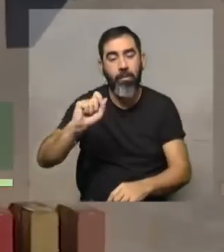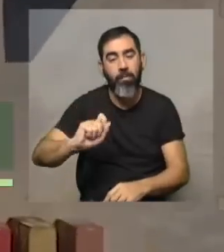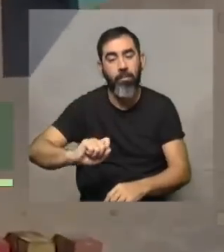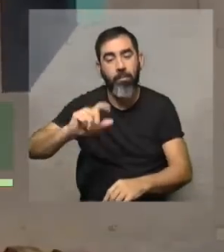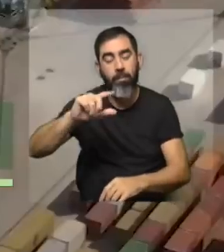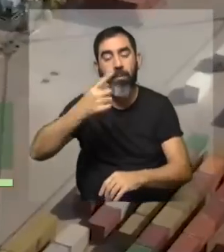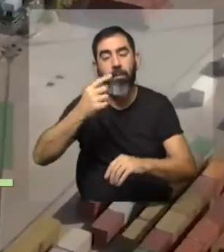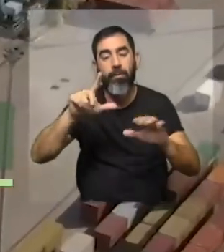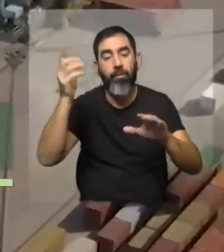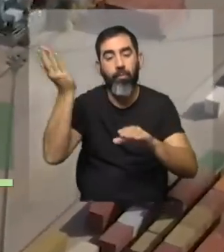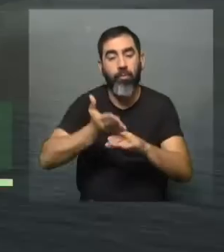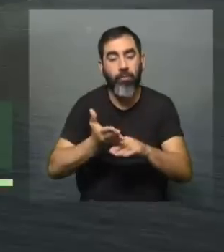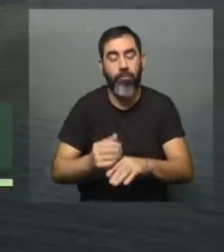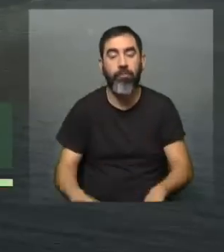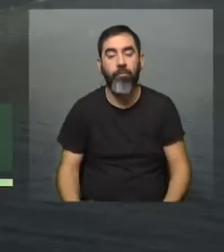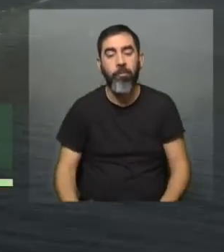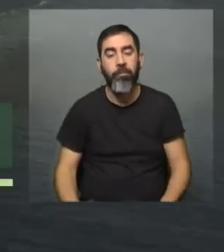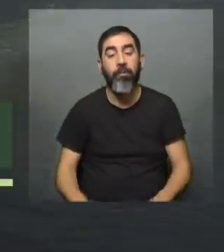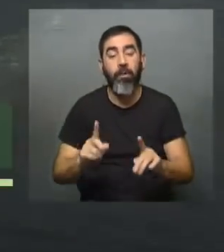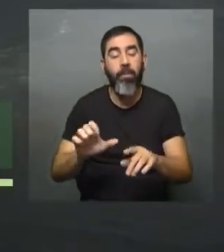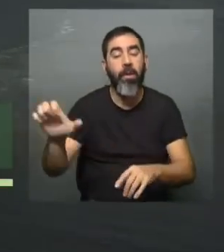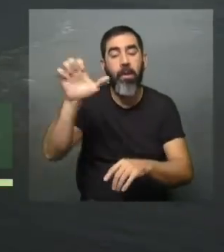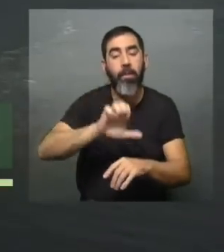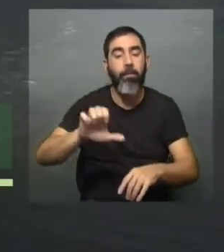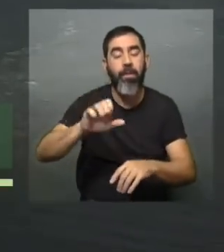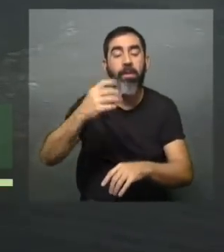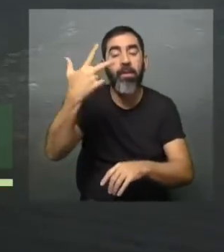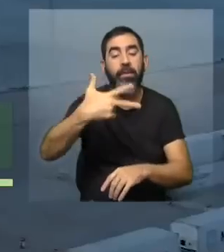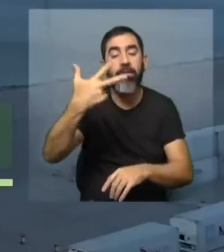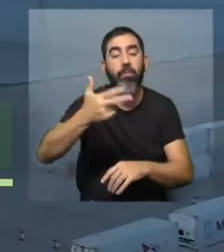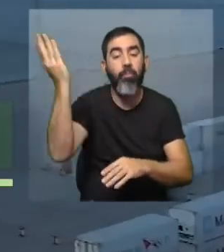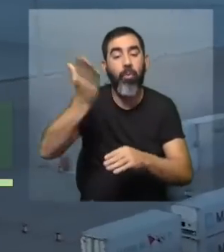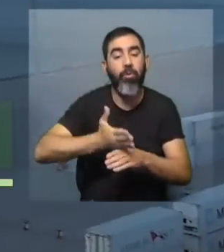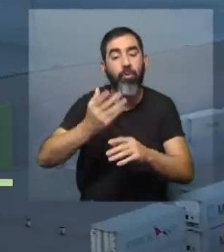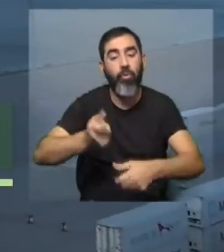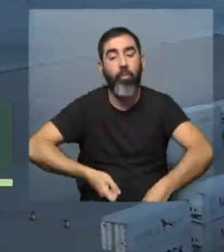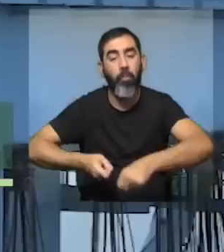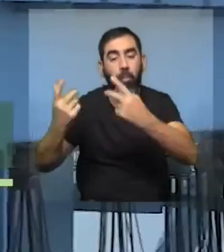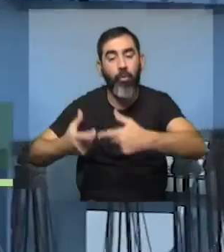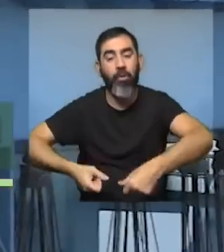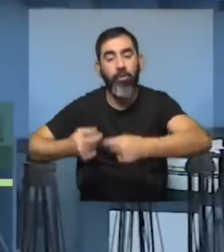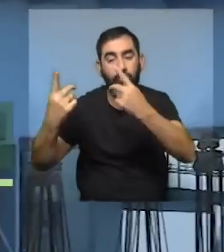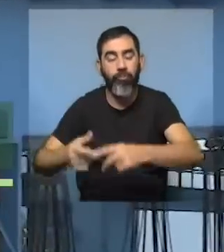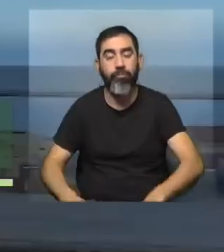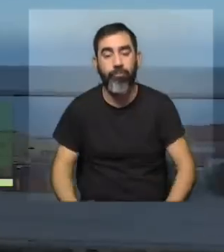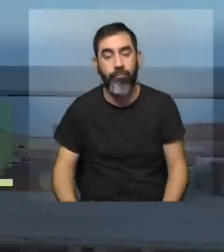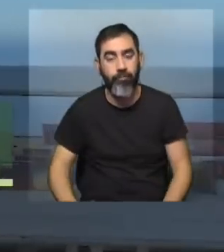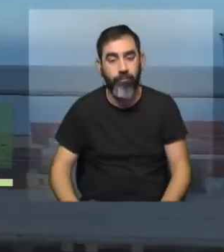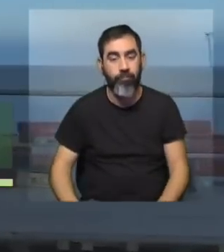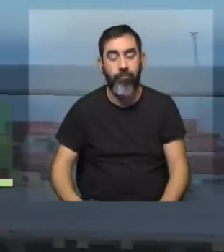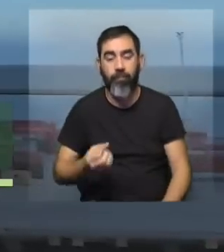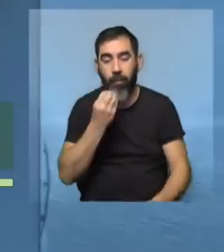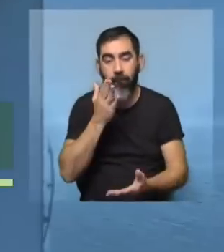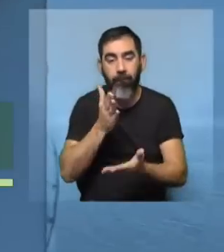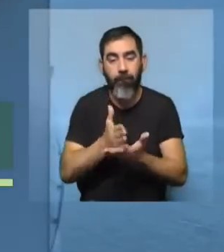incremento de las tarifas además la empresa dispuso un incremento de 13% de las tarifas a la exportación y admisión temporaria que se